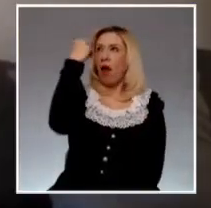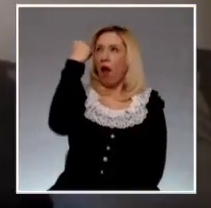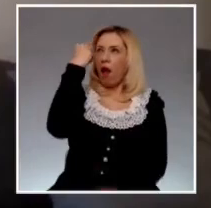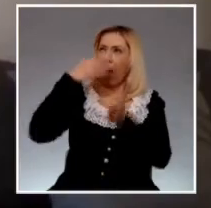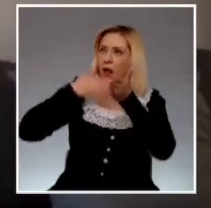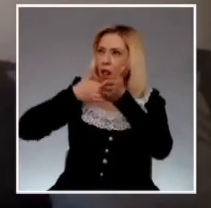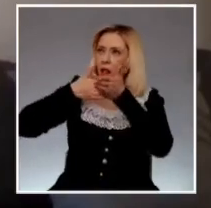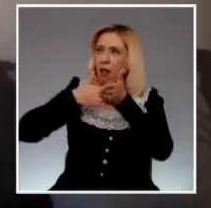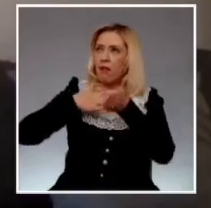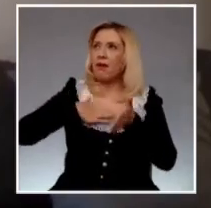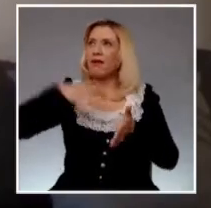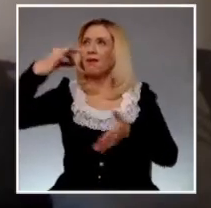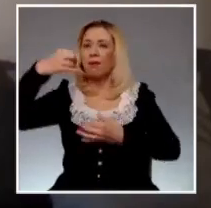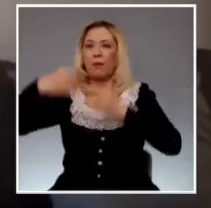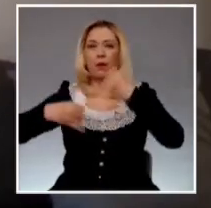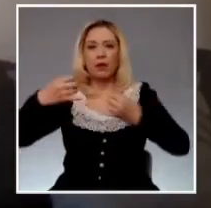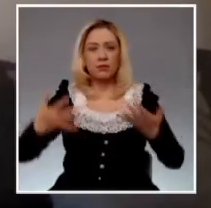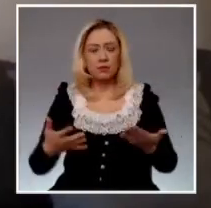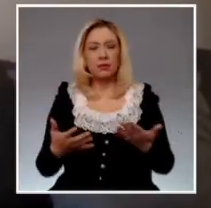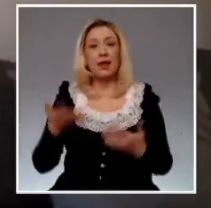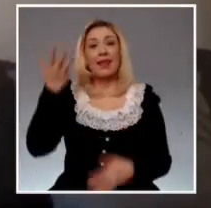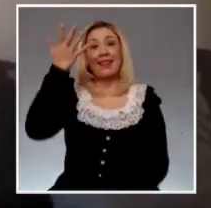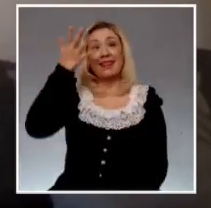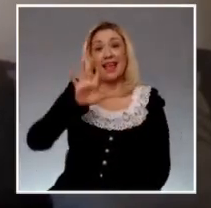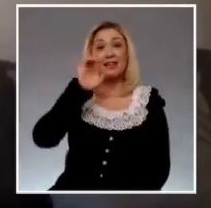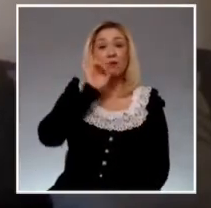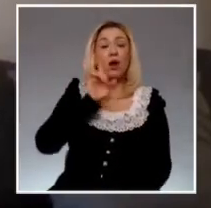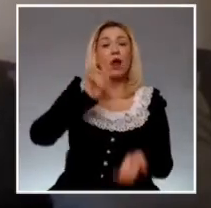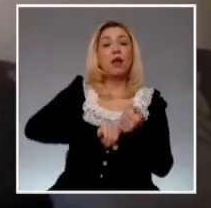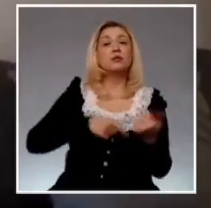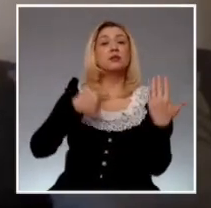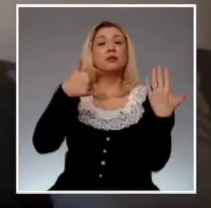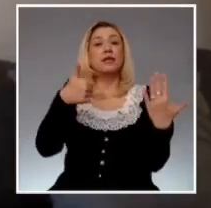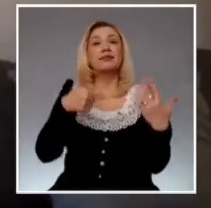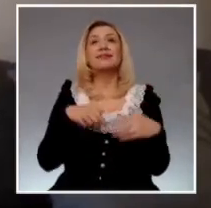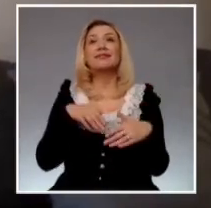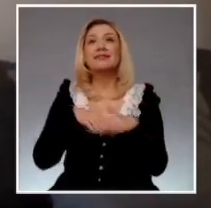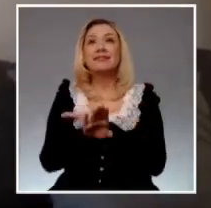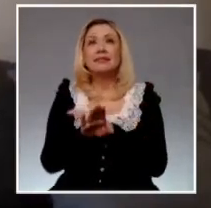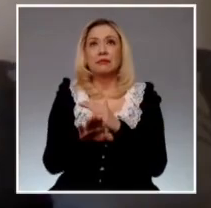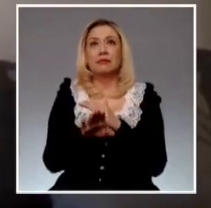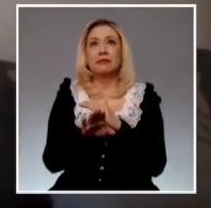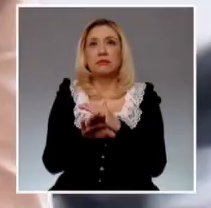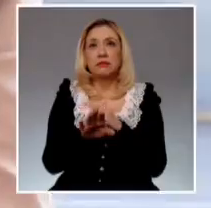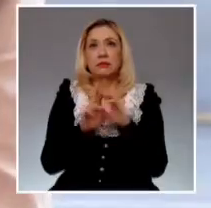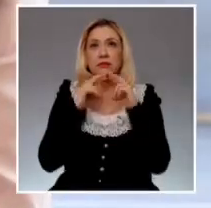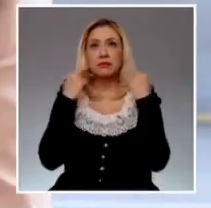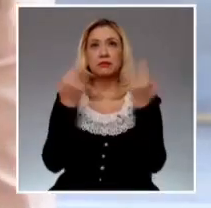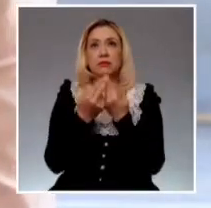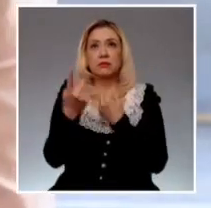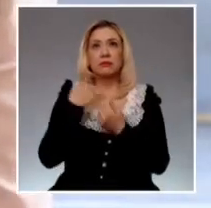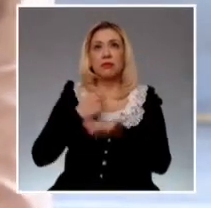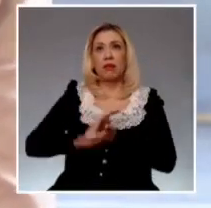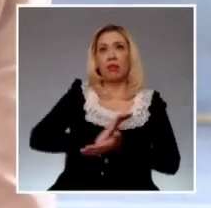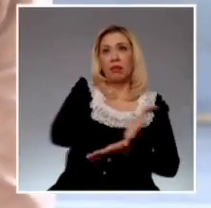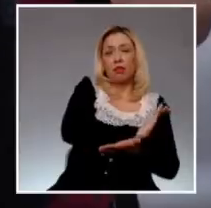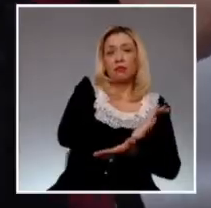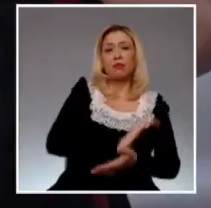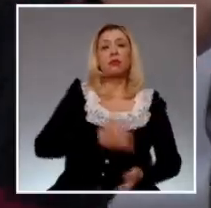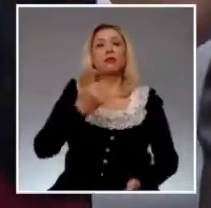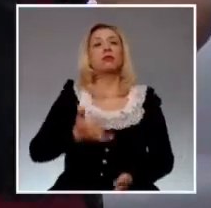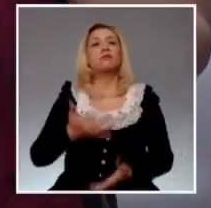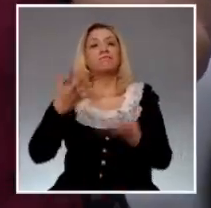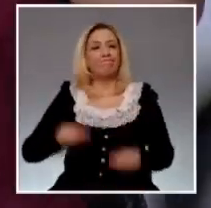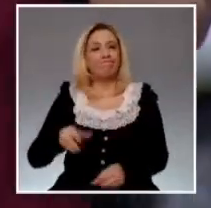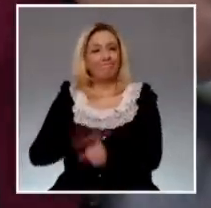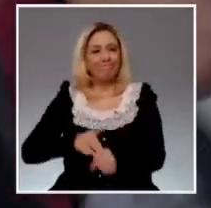sentido ignoradas en reuniones colegiadas y la mitad de ellas han sufrido acoso u hostigamiento laboral, así como comentarios inapropiados